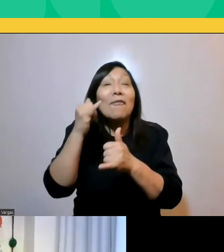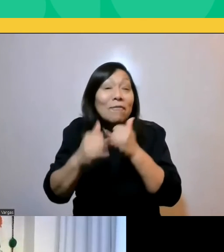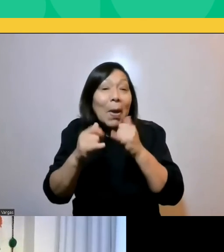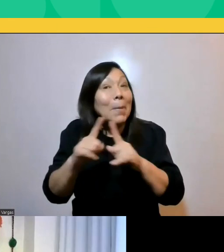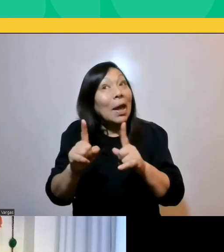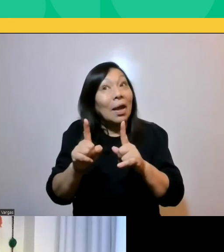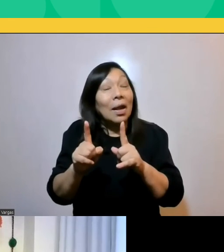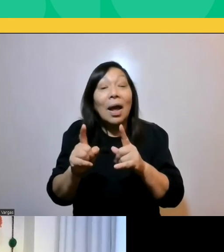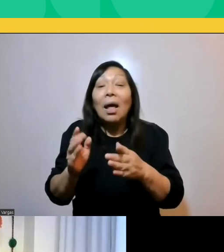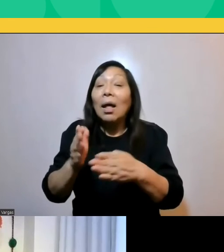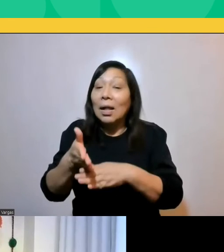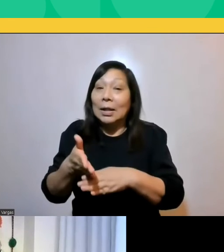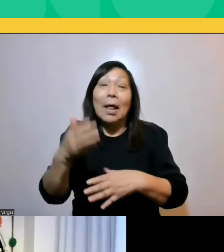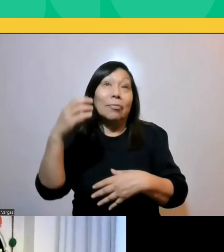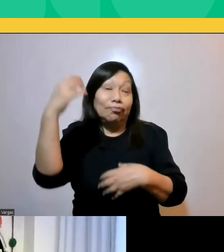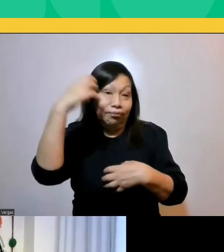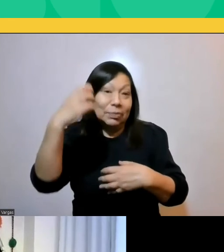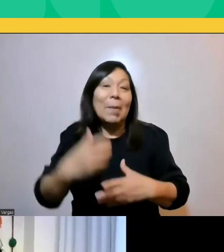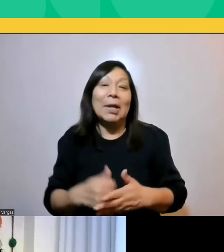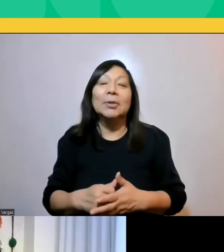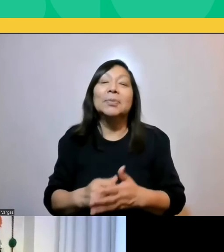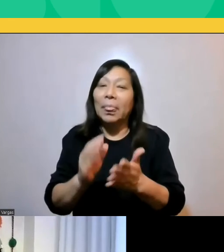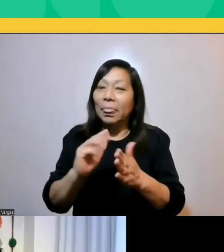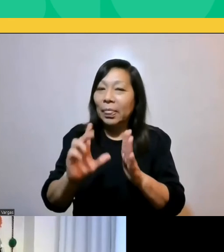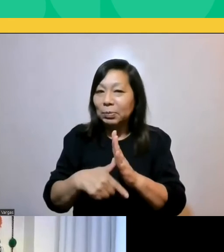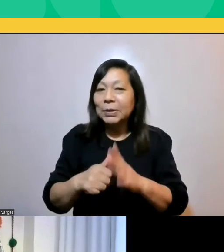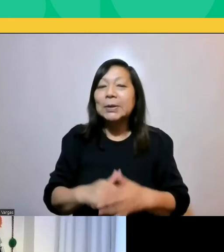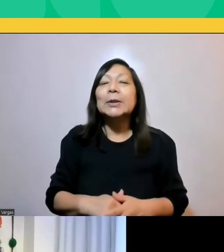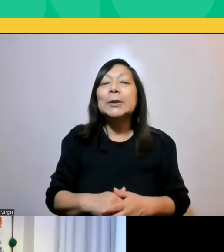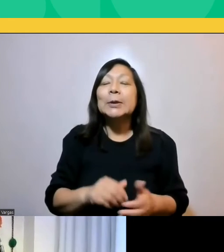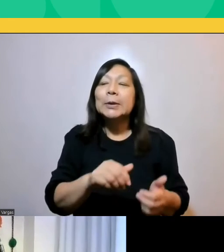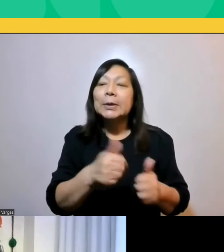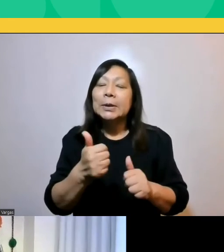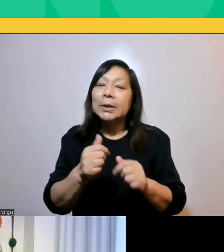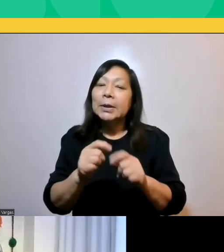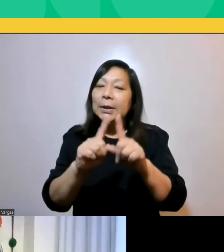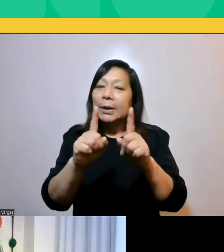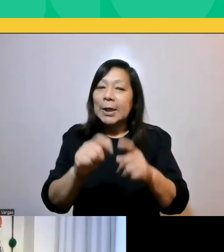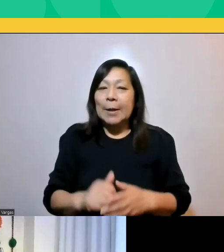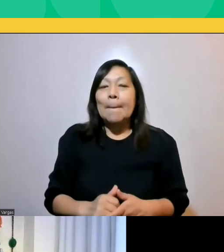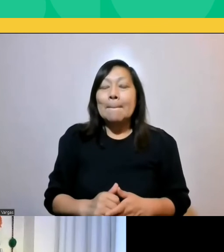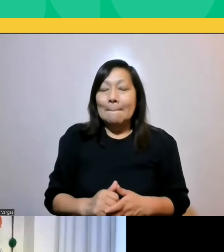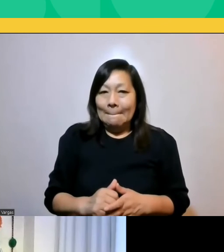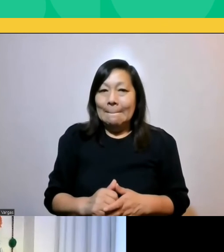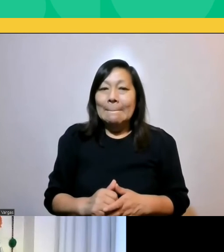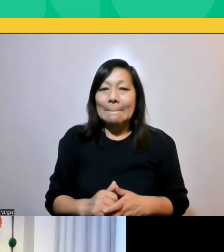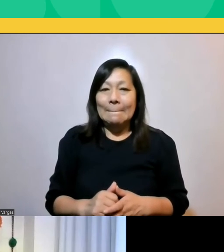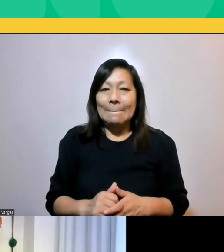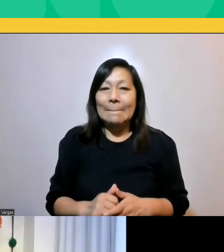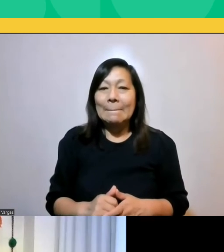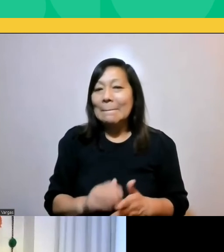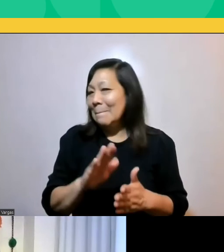que no se pase ese ujú, momento. ujú. Acá hay una pregunta interesante.